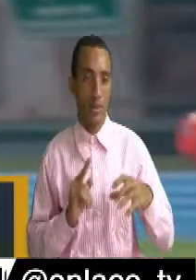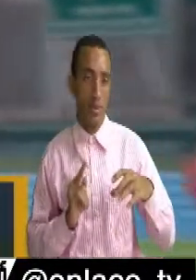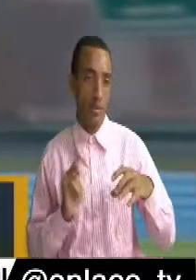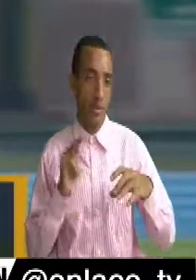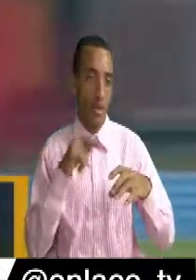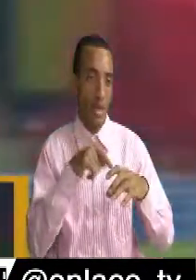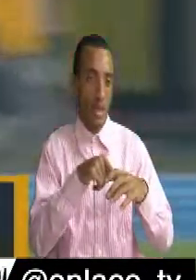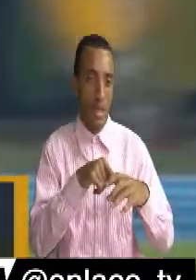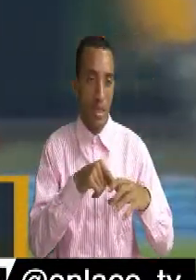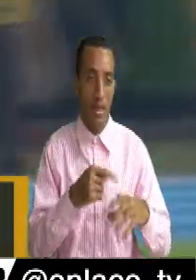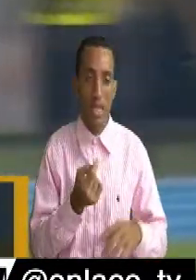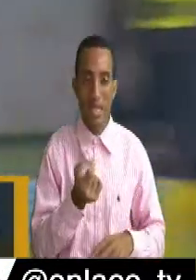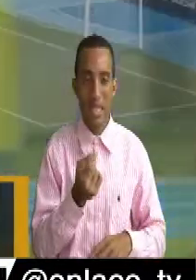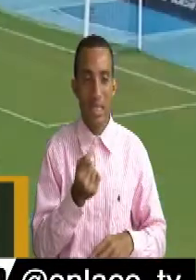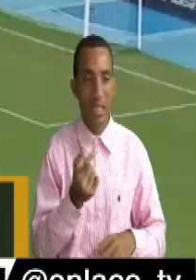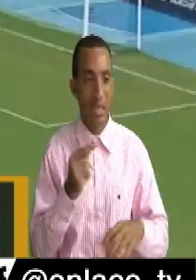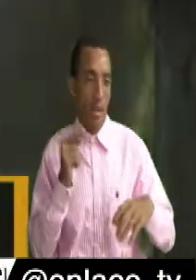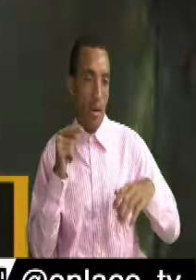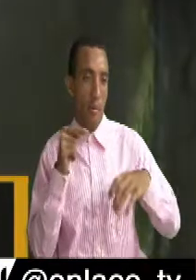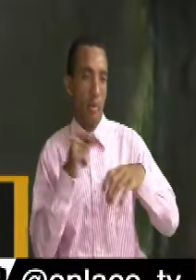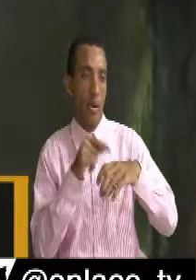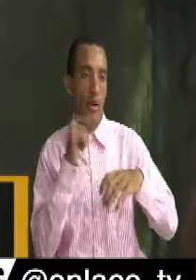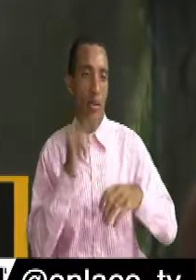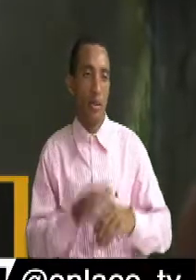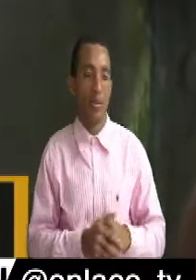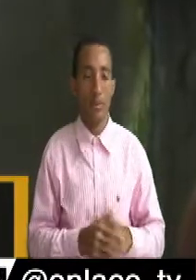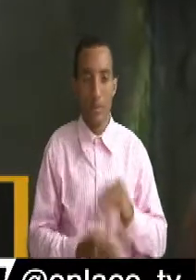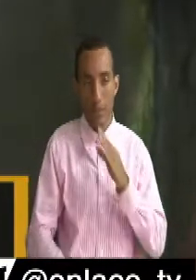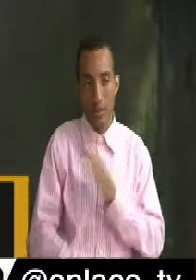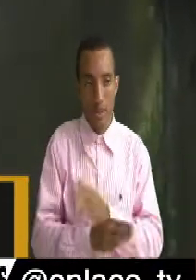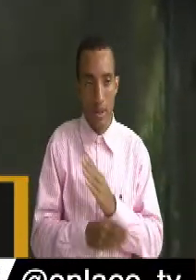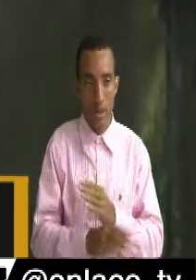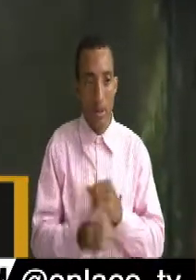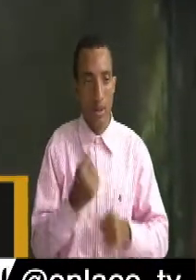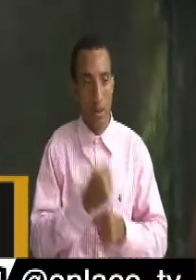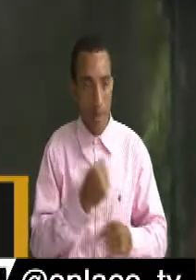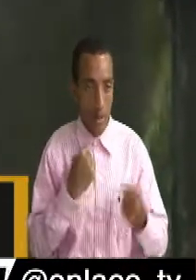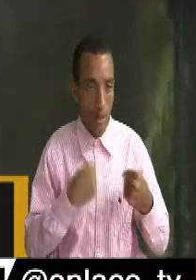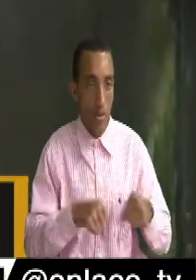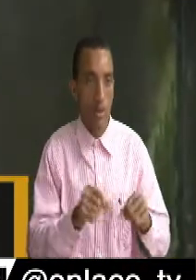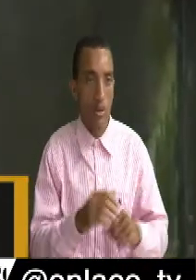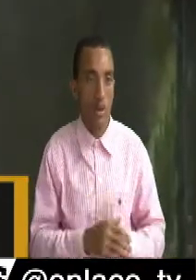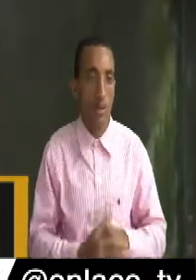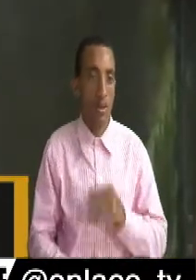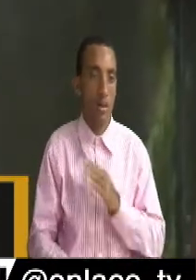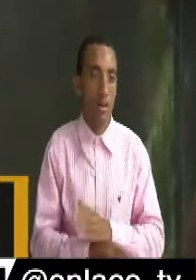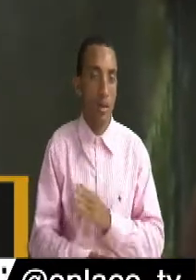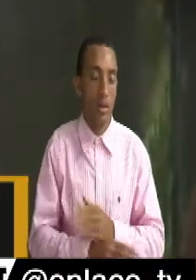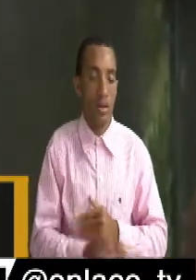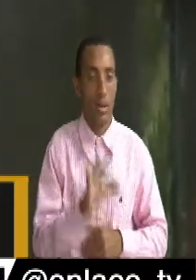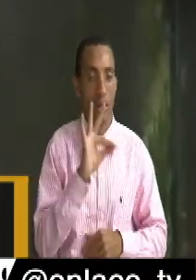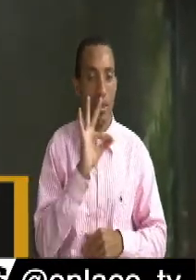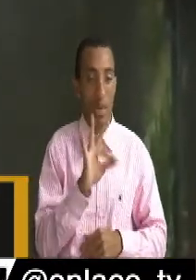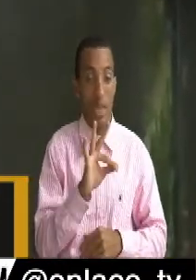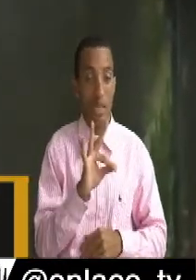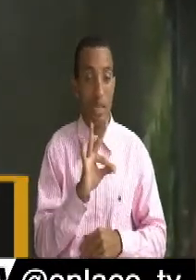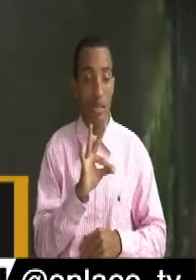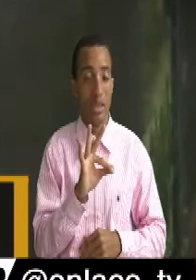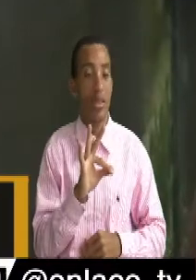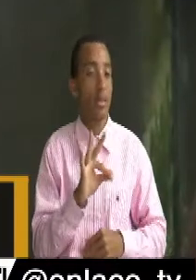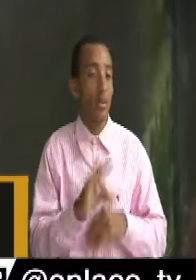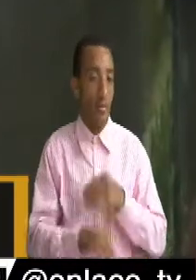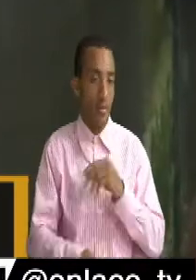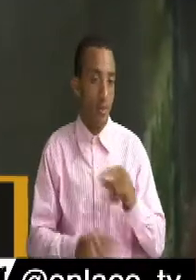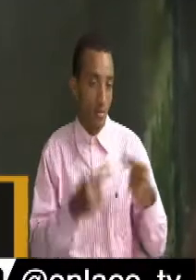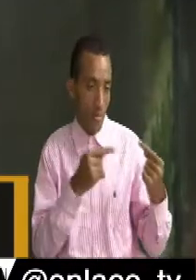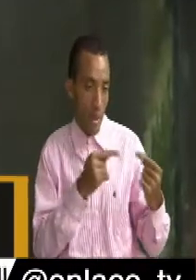pasó cerca, pero nos toca seguir trabajando, todavía estamos vivos, tienen 3 partidos espectaculares, tenemos